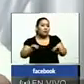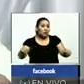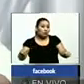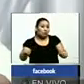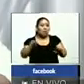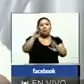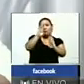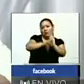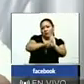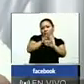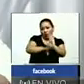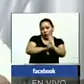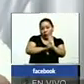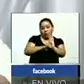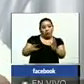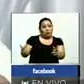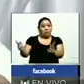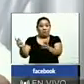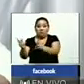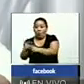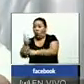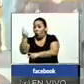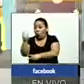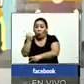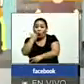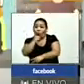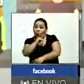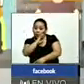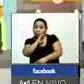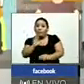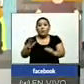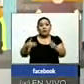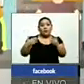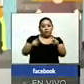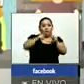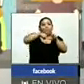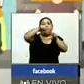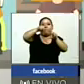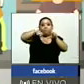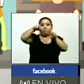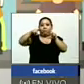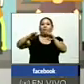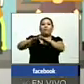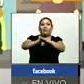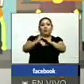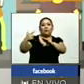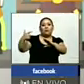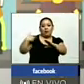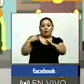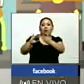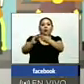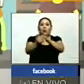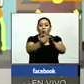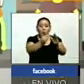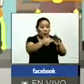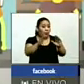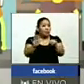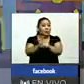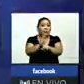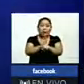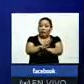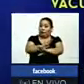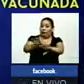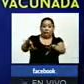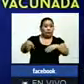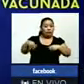es más barato que tener un solo niño enfermo. Al elevar las tasas de inmunización, comunidades enteras estarían lejos